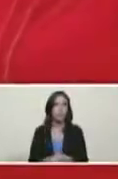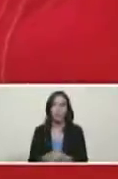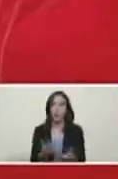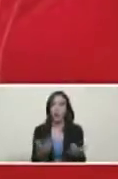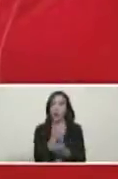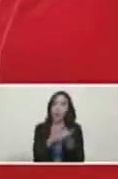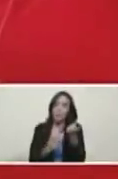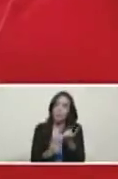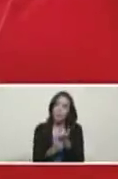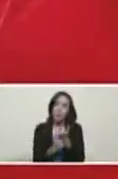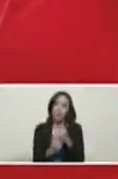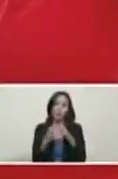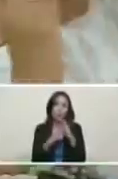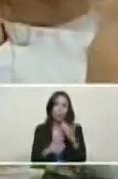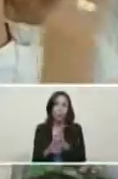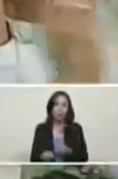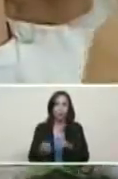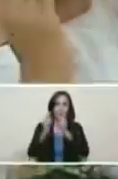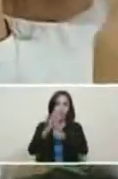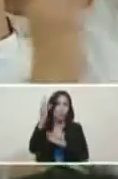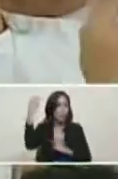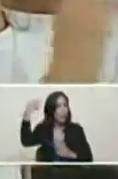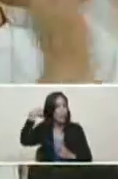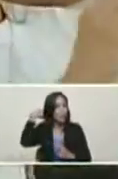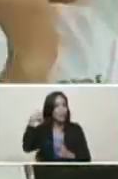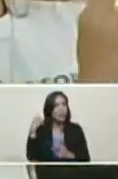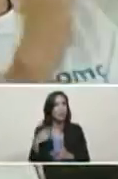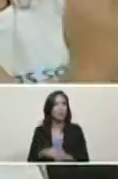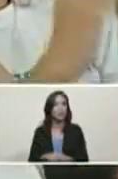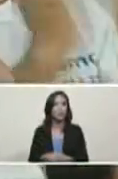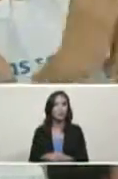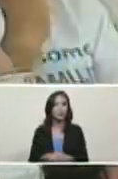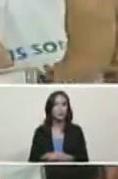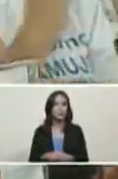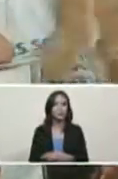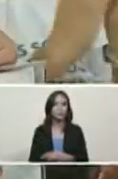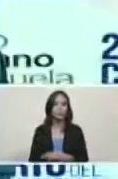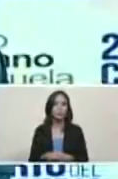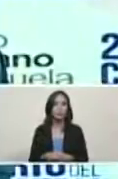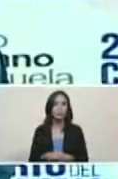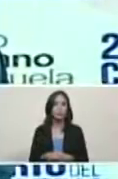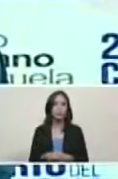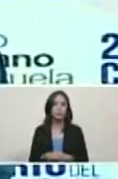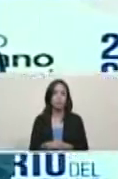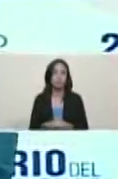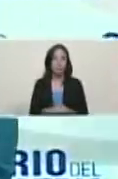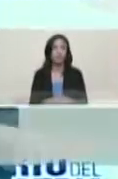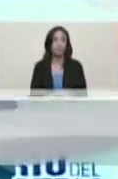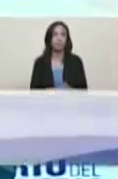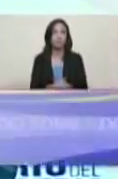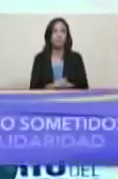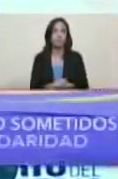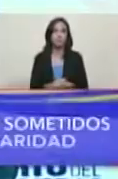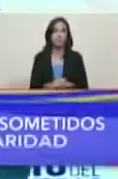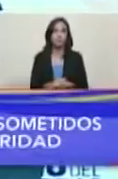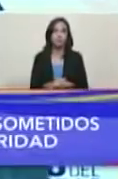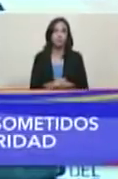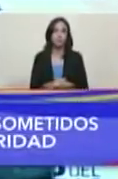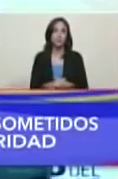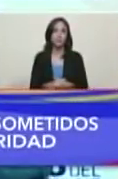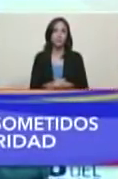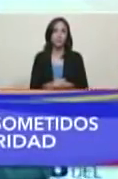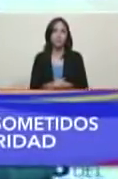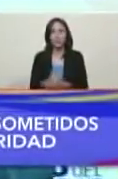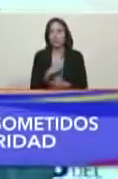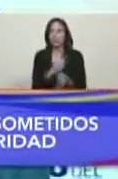reivindicamos a Manuela Sáenz y todo su poder reivindicador de la mujer y de la libertad. Es una